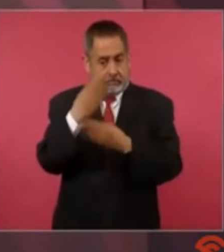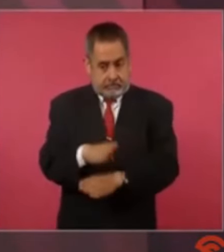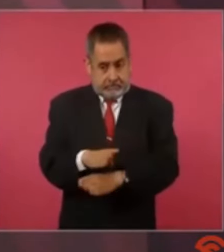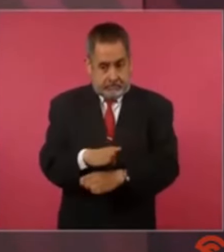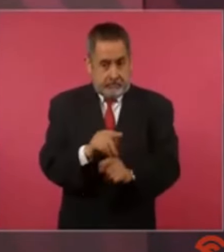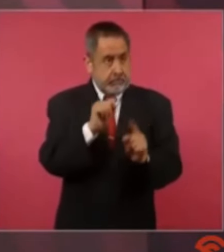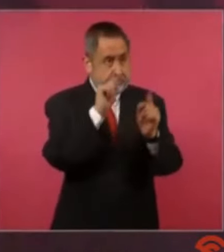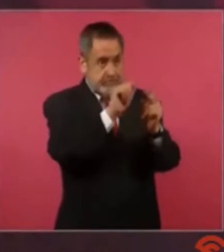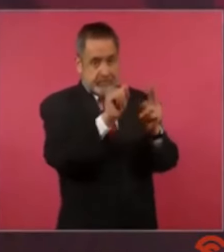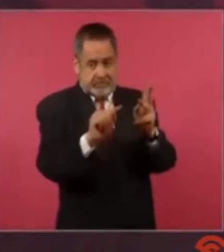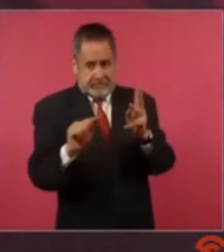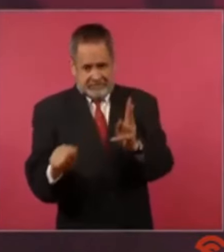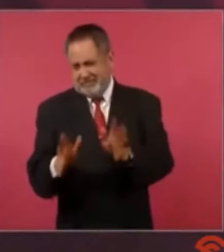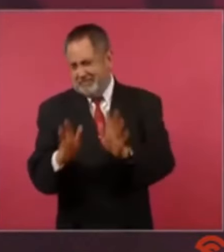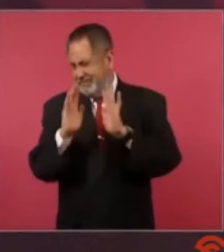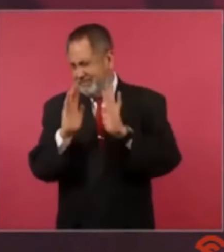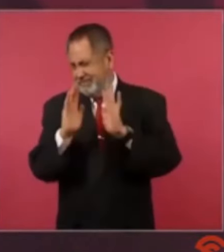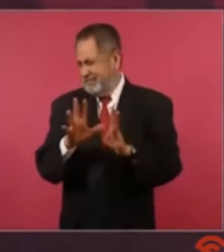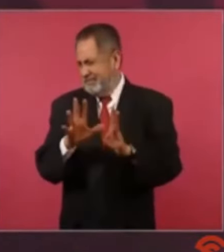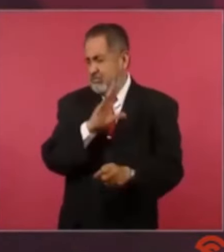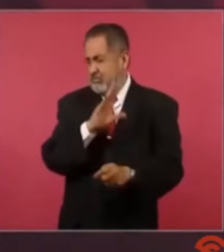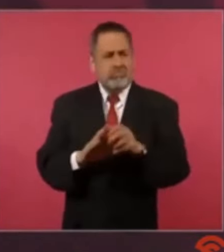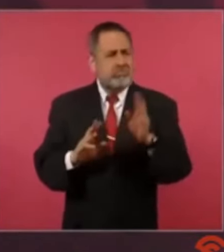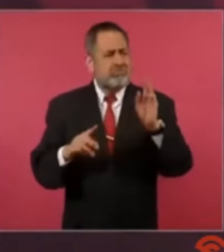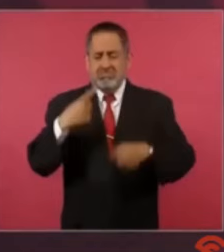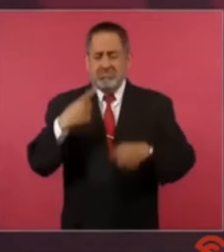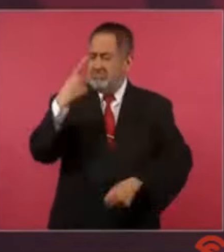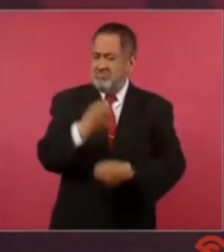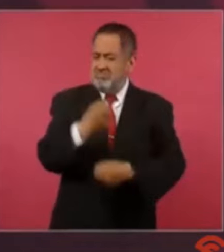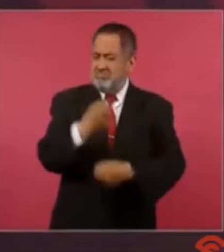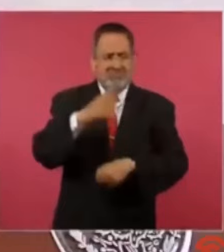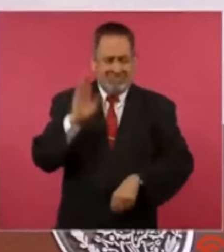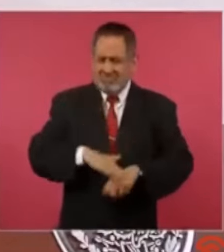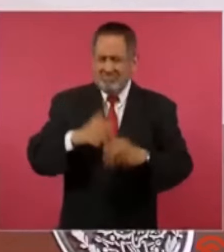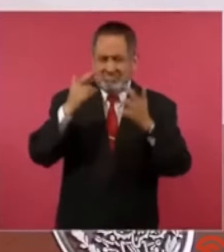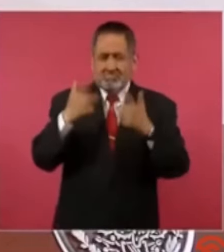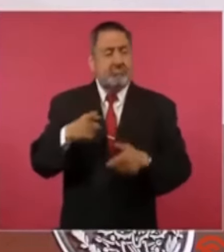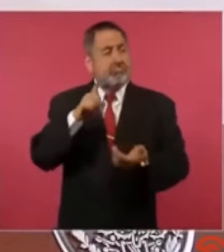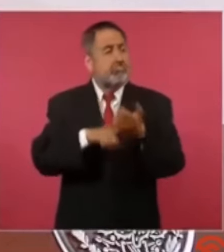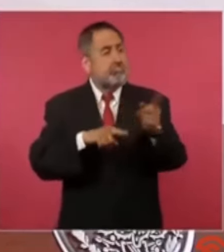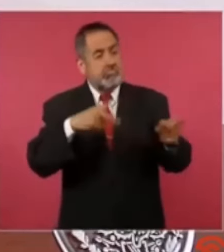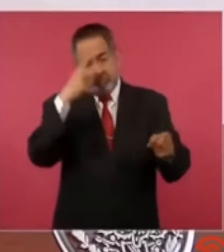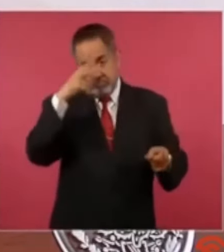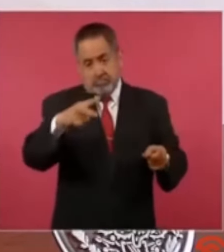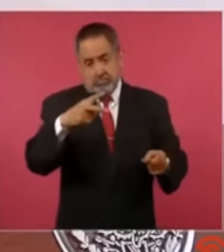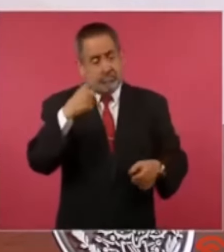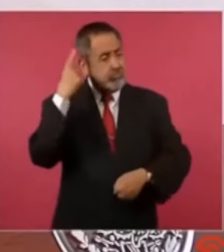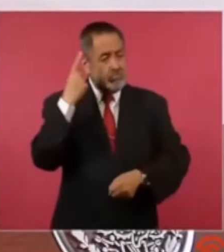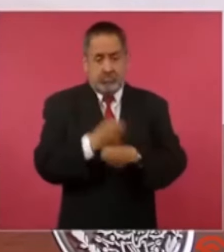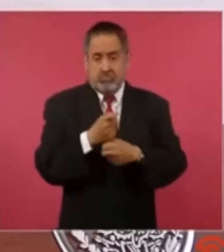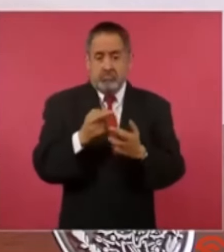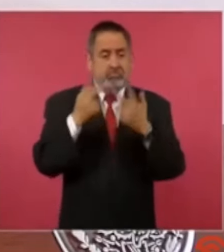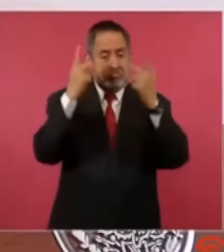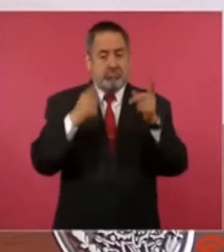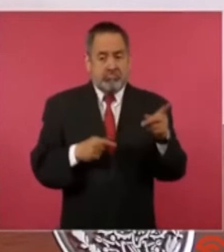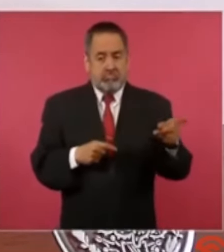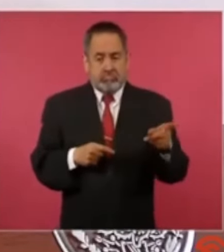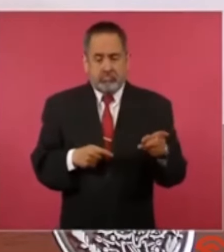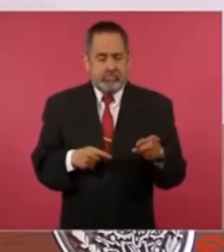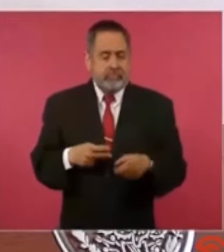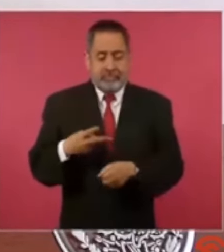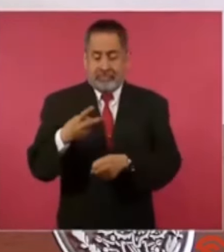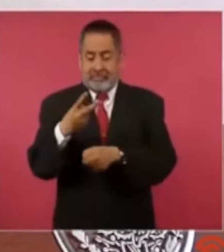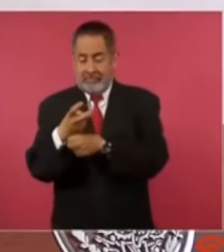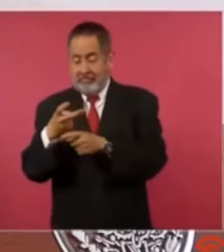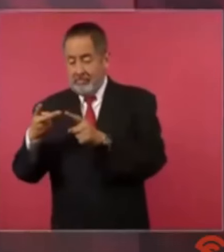Es el banco con más sucursales en México. El segundo lugar tiene